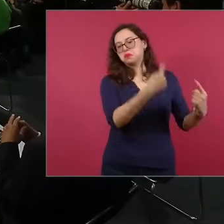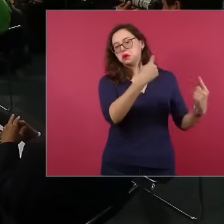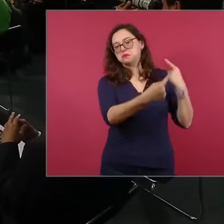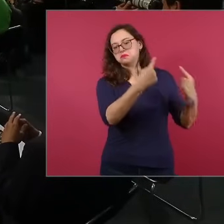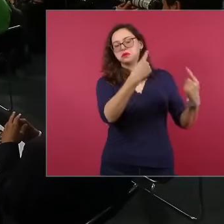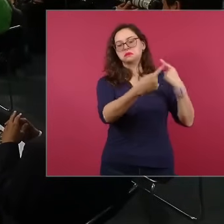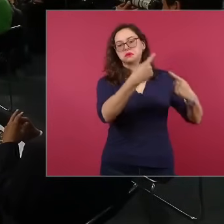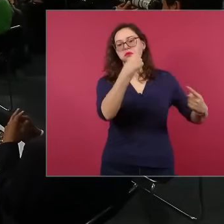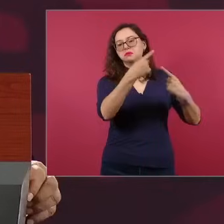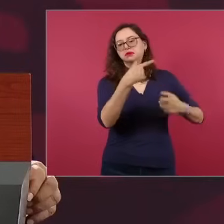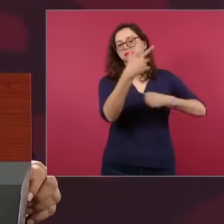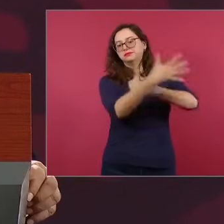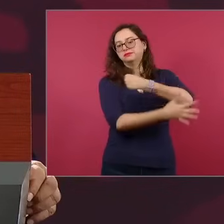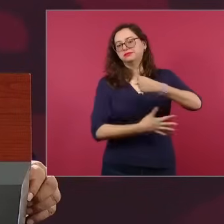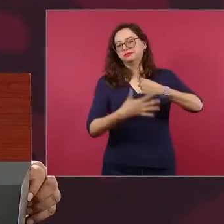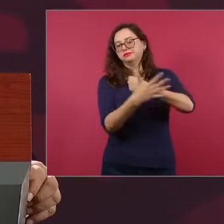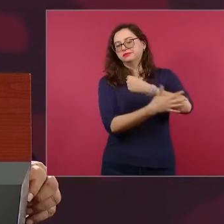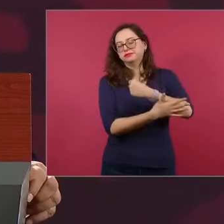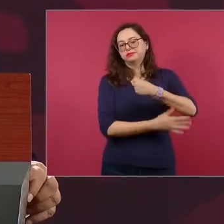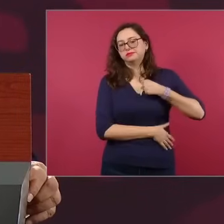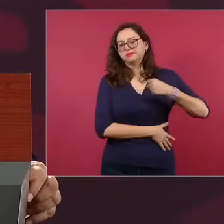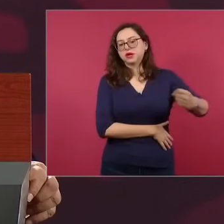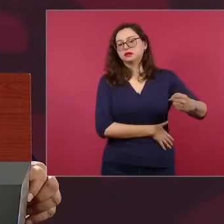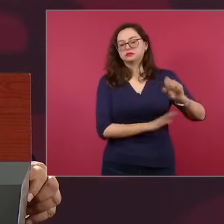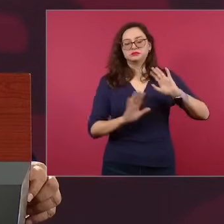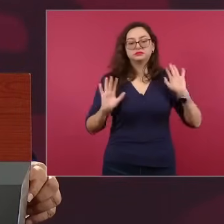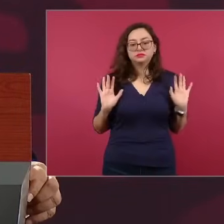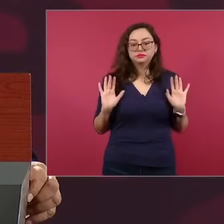La autoridad moral, que es la que da autoridad política.